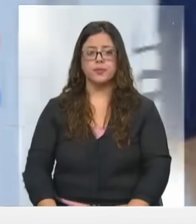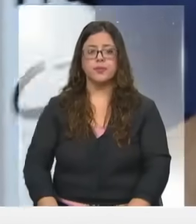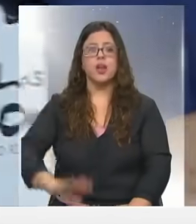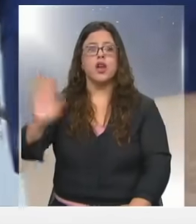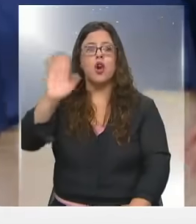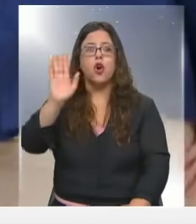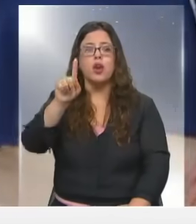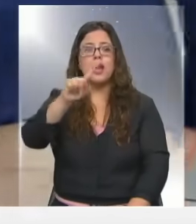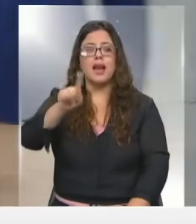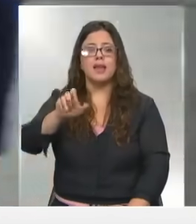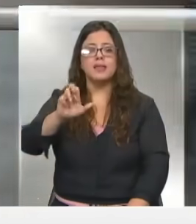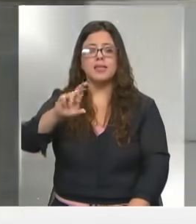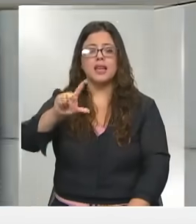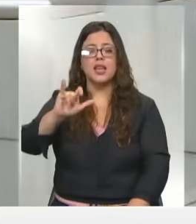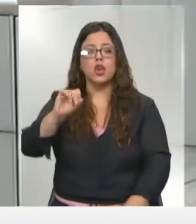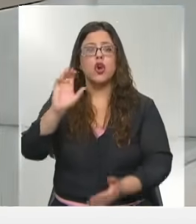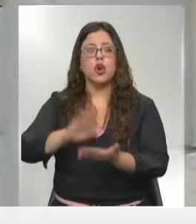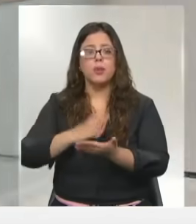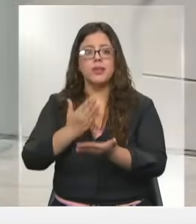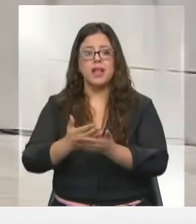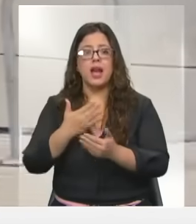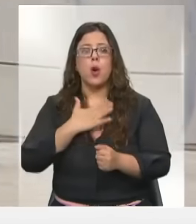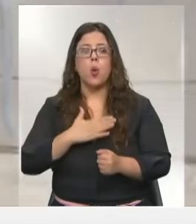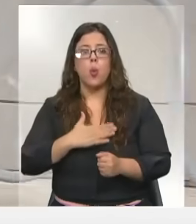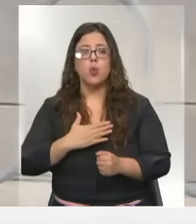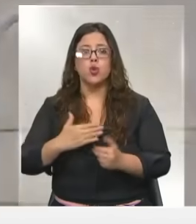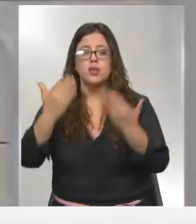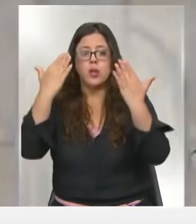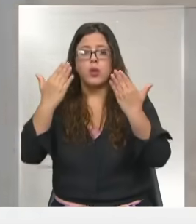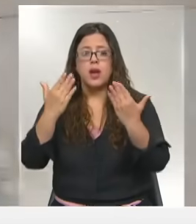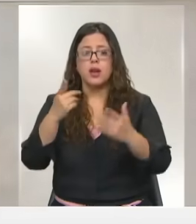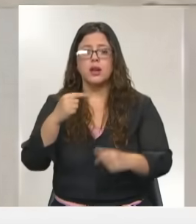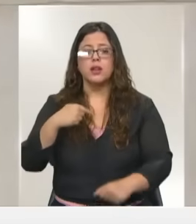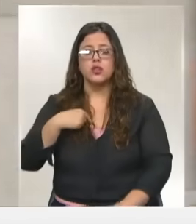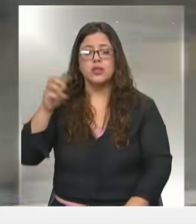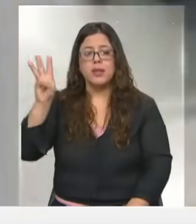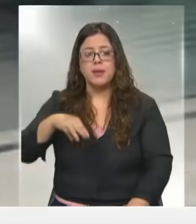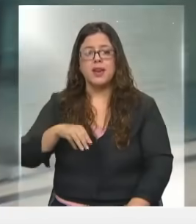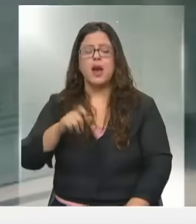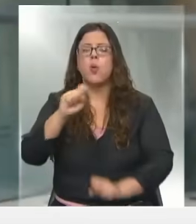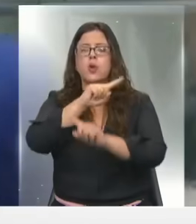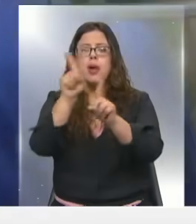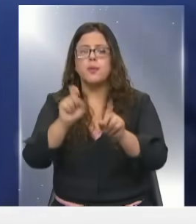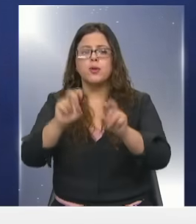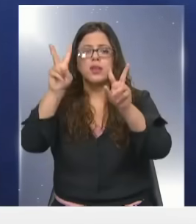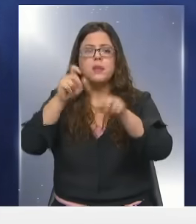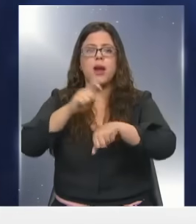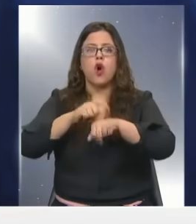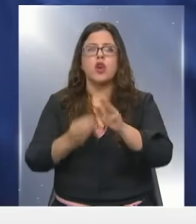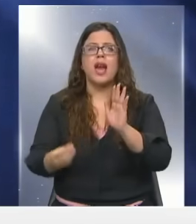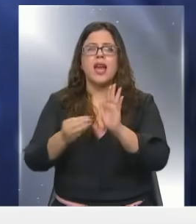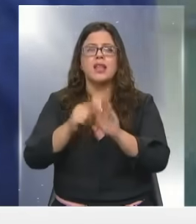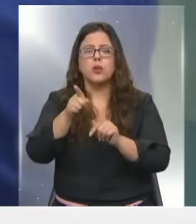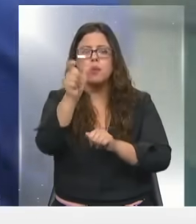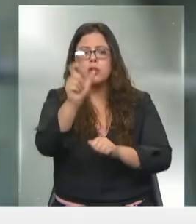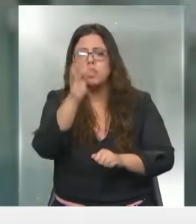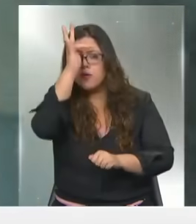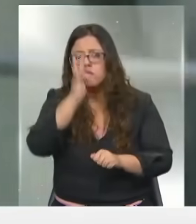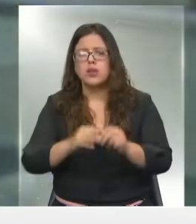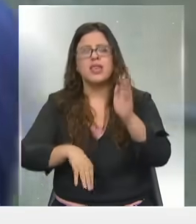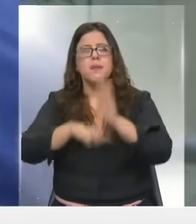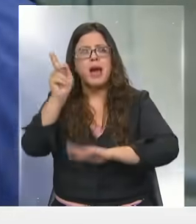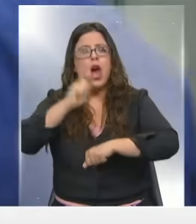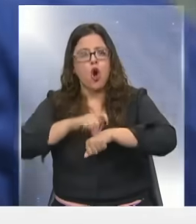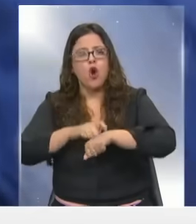Hola, don Sergio. ¿Cómo está? Gusto saludarlo por Foller de Mail. Don Sergio, queríamos hablar respecto de la hora extra. Usted es uno de los funcionarios que más hora